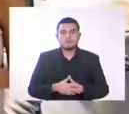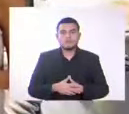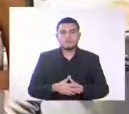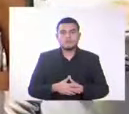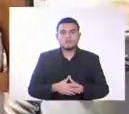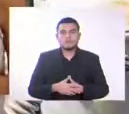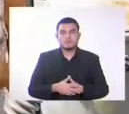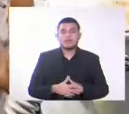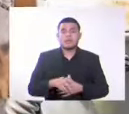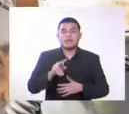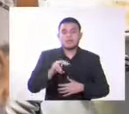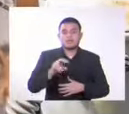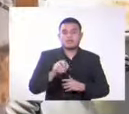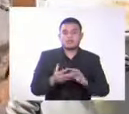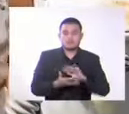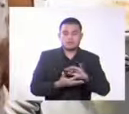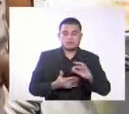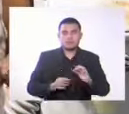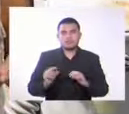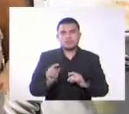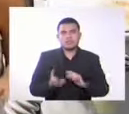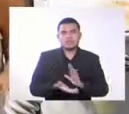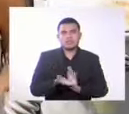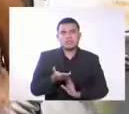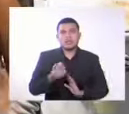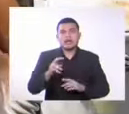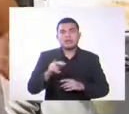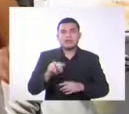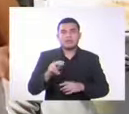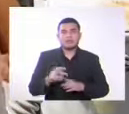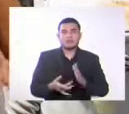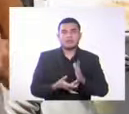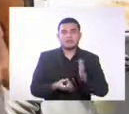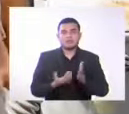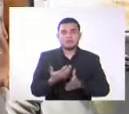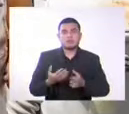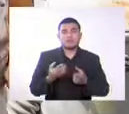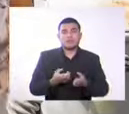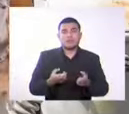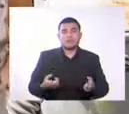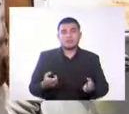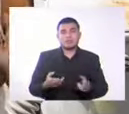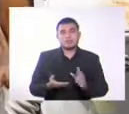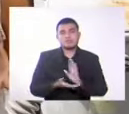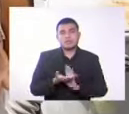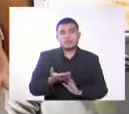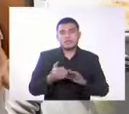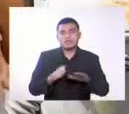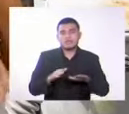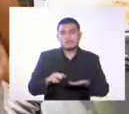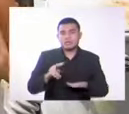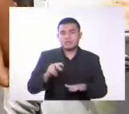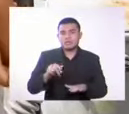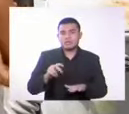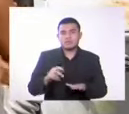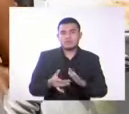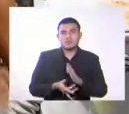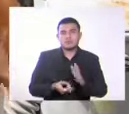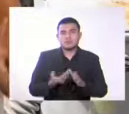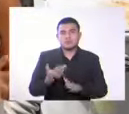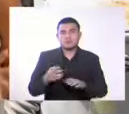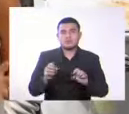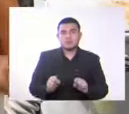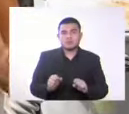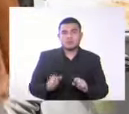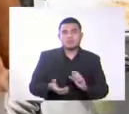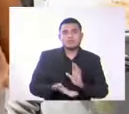La nanociencia permite desarrollar la nanotecnología. Y las herramientas desarrolladas gracias a la nanotecnología permiten desarrollar